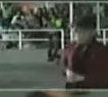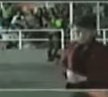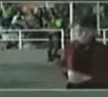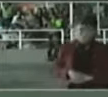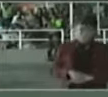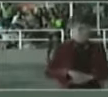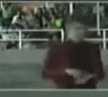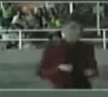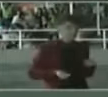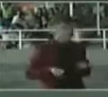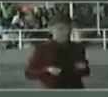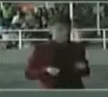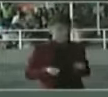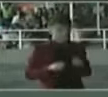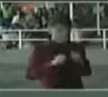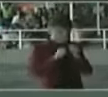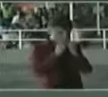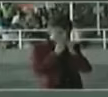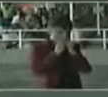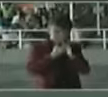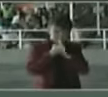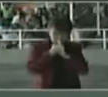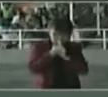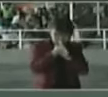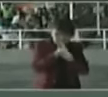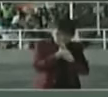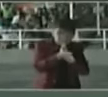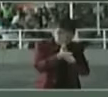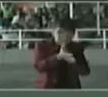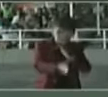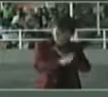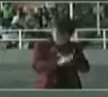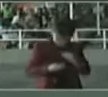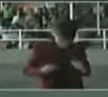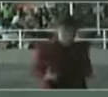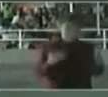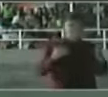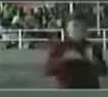voces, pero el mensaje sigue vivo.